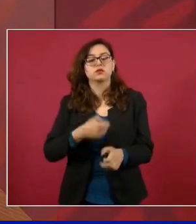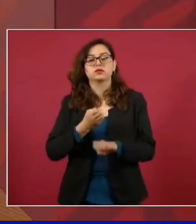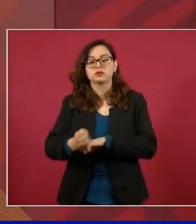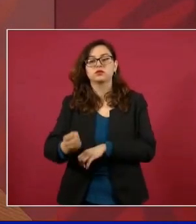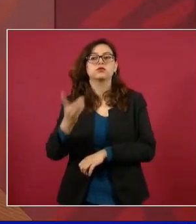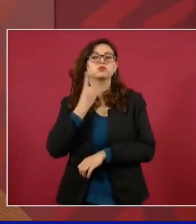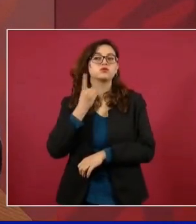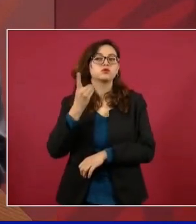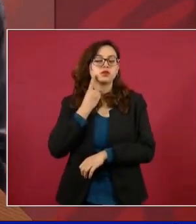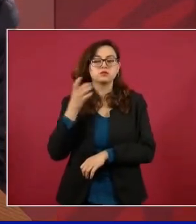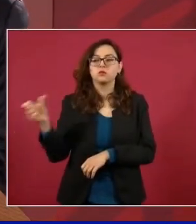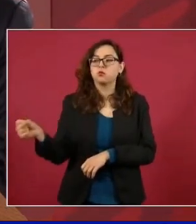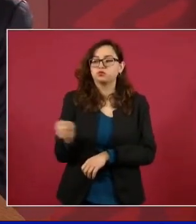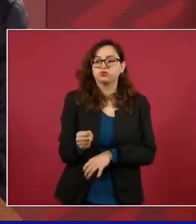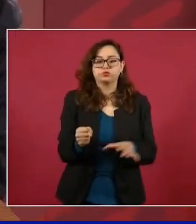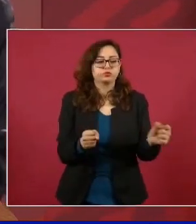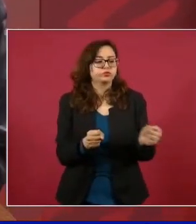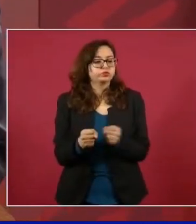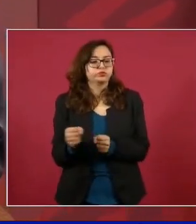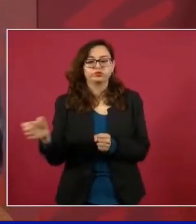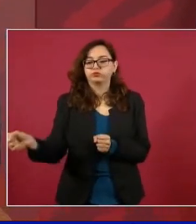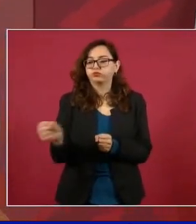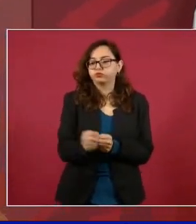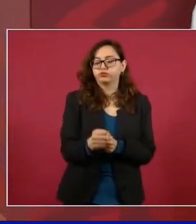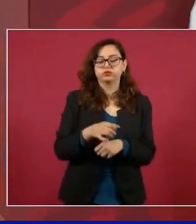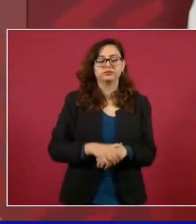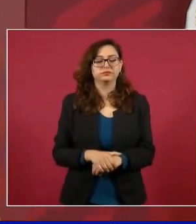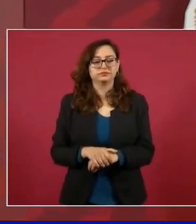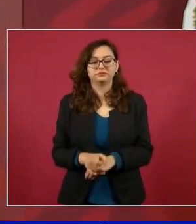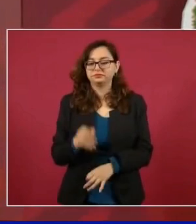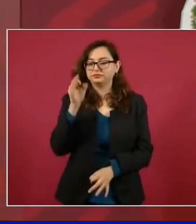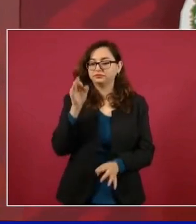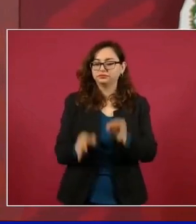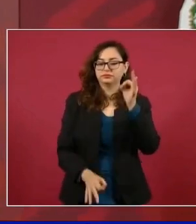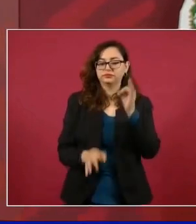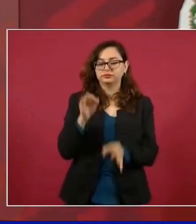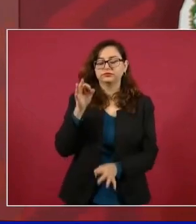a los miembros del Poder Judicial.